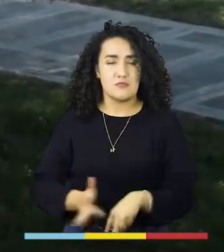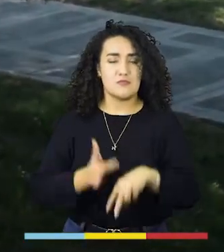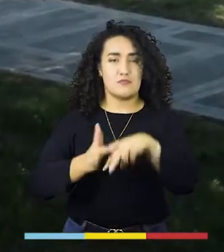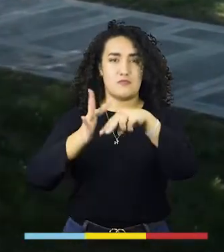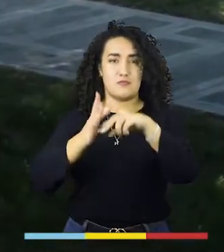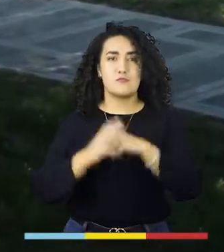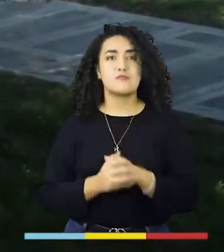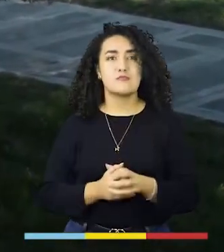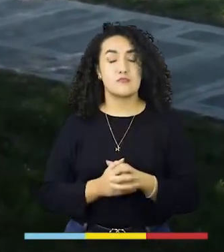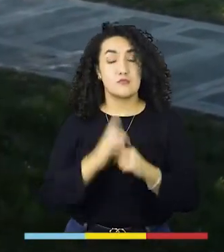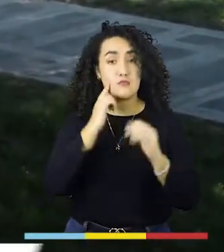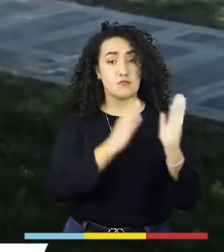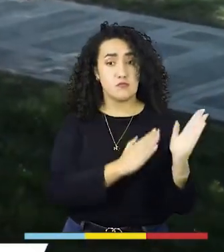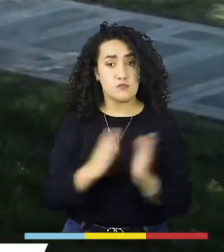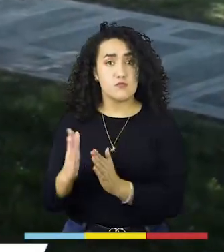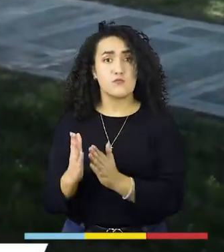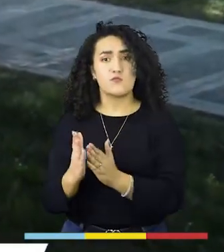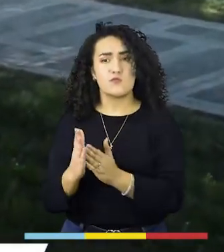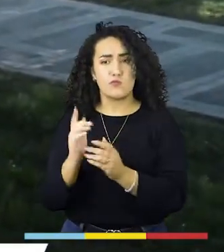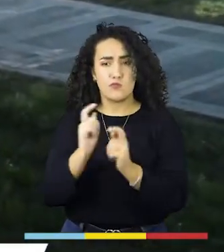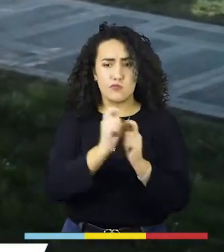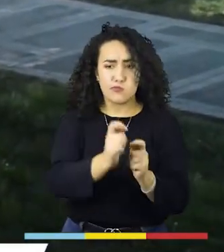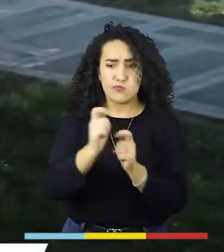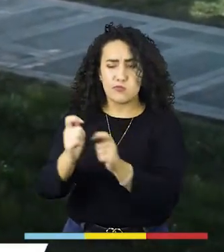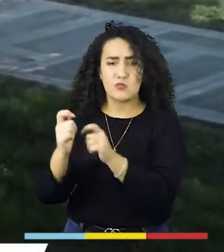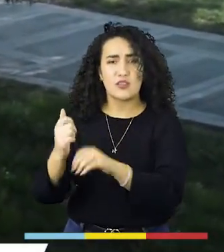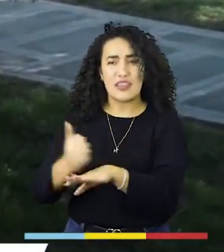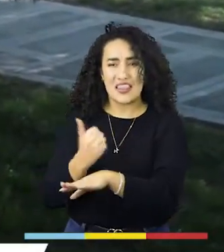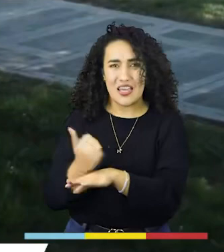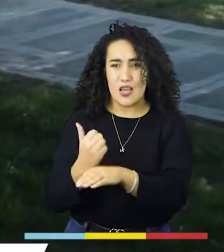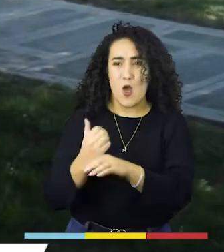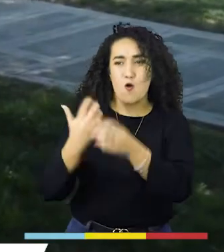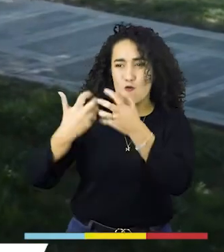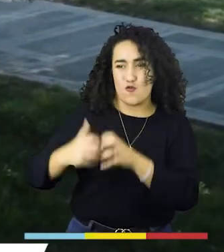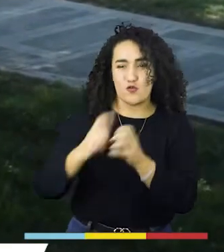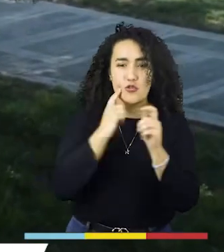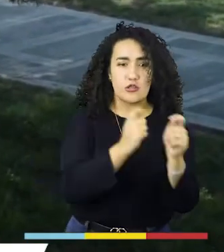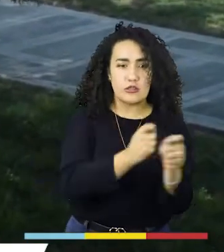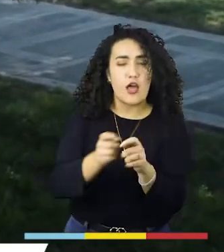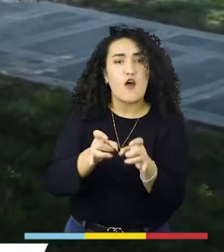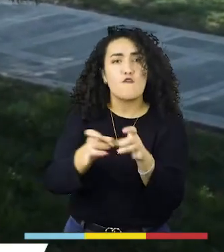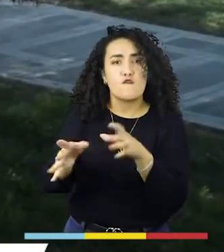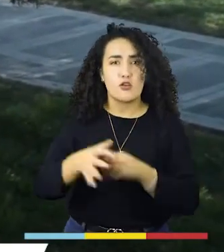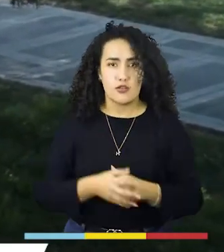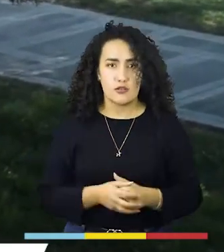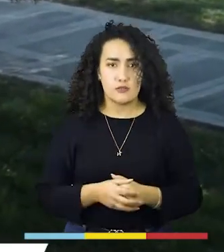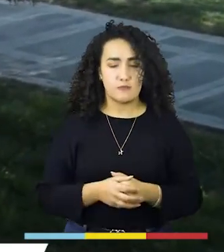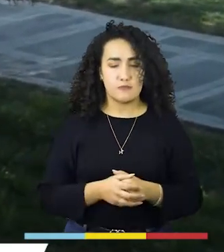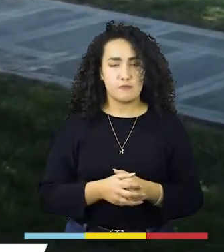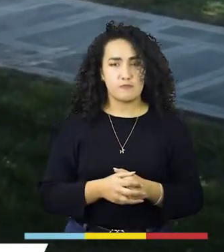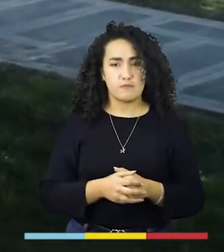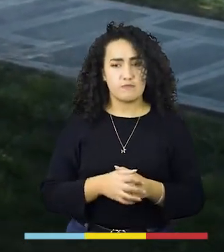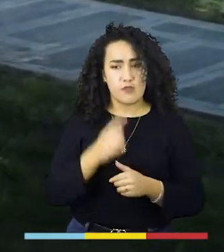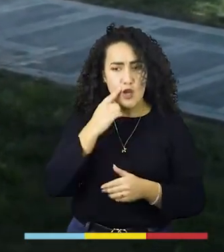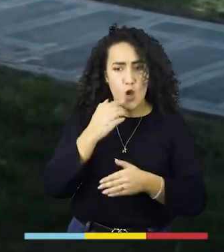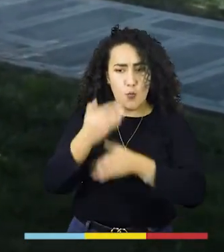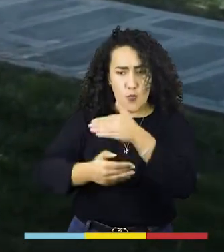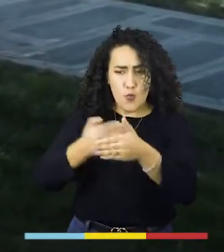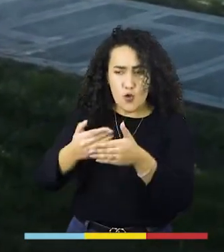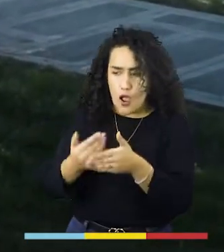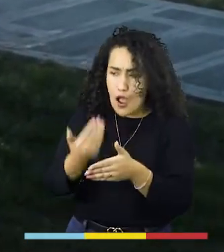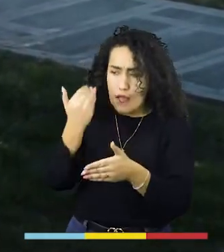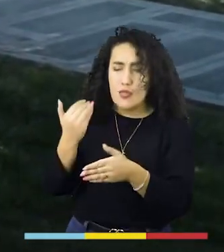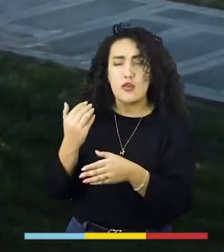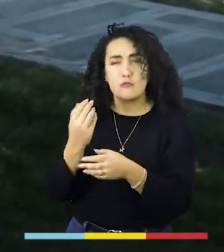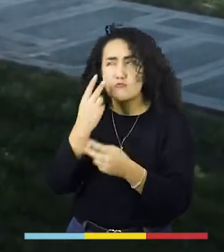y sensibilización. En esta etapa organizamos el equipo, asignamos tareas y determinamos las fechas. Revisamos los